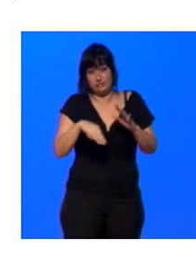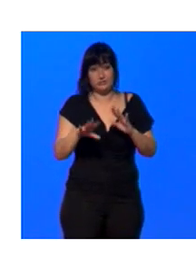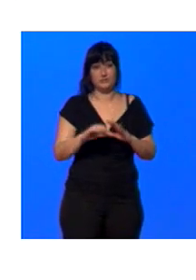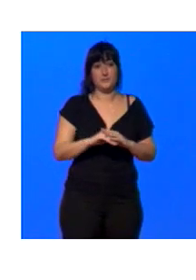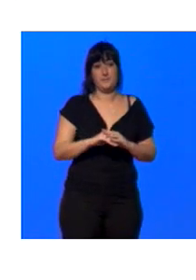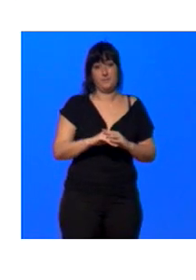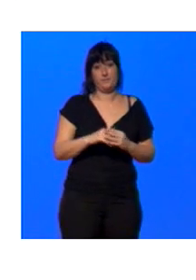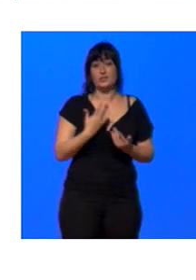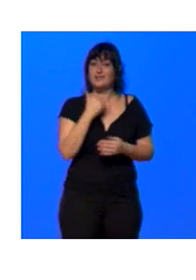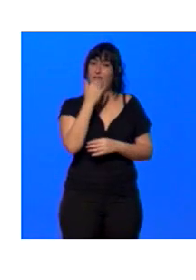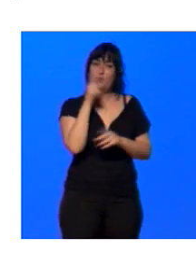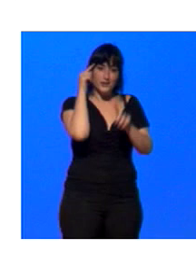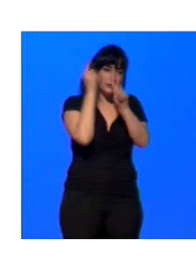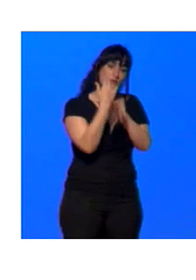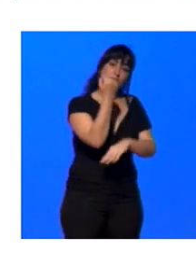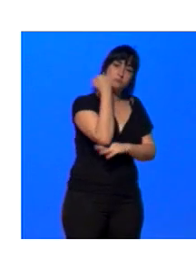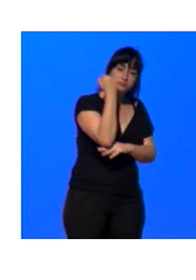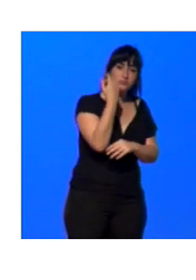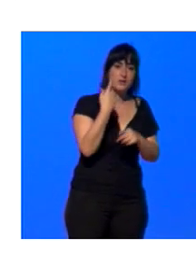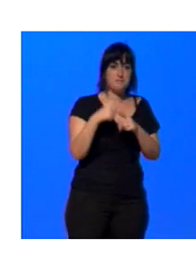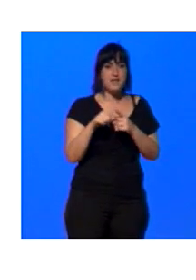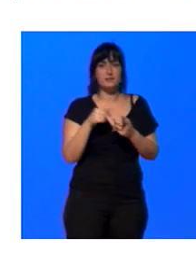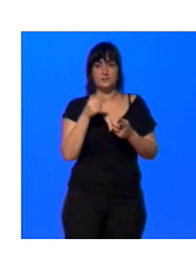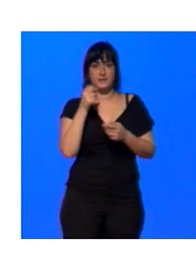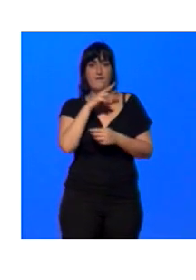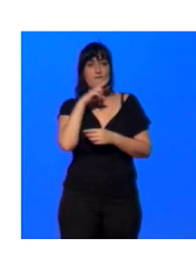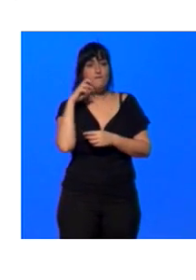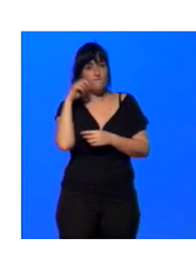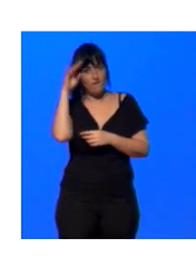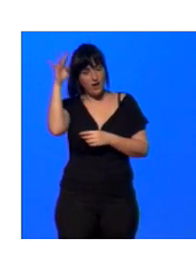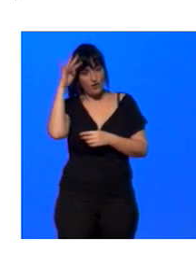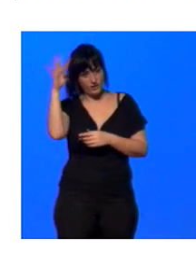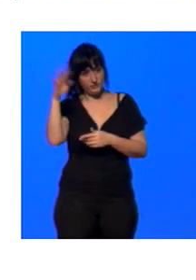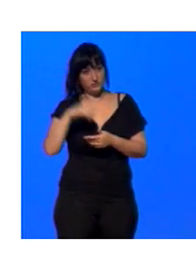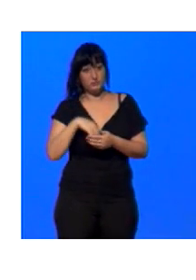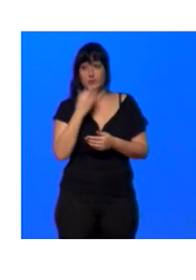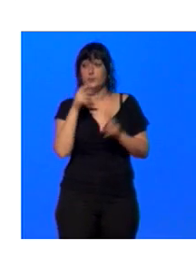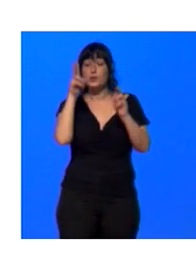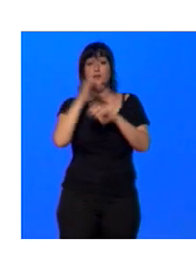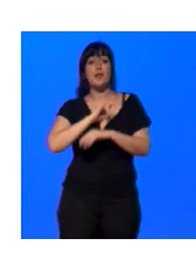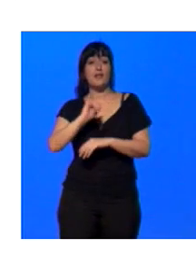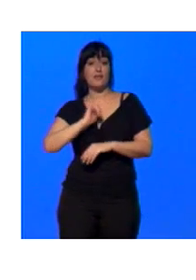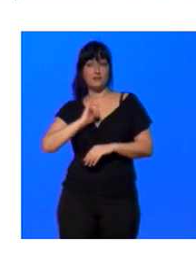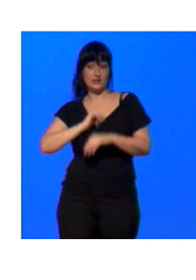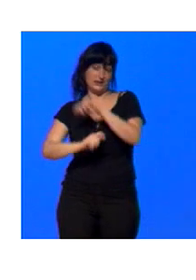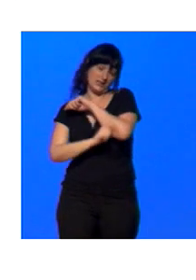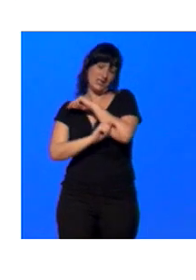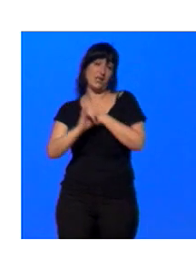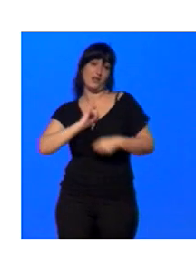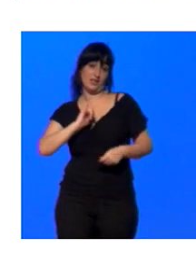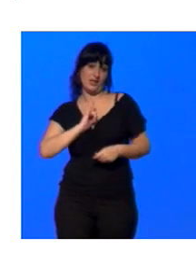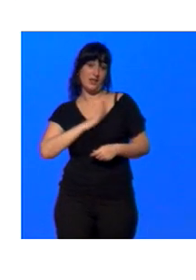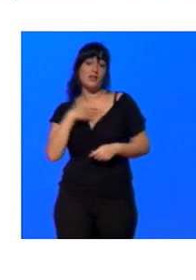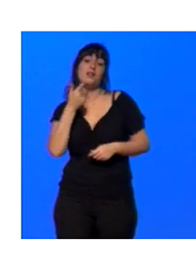discurso de ponderación de bienes de valores de bueno la estrategia de la identidad lo que viene a decir es que no las personas con